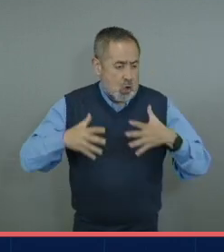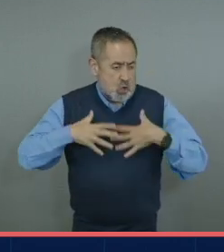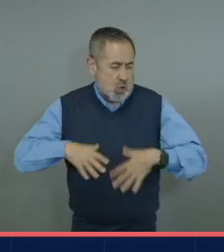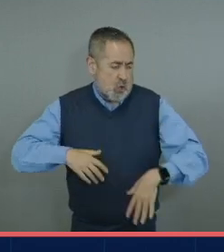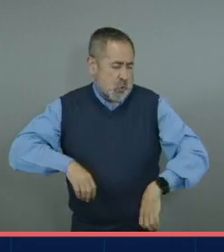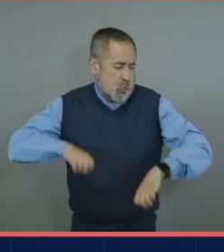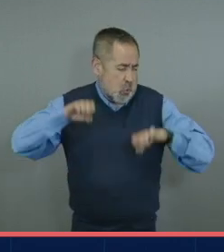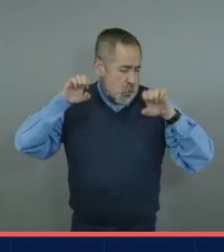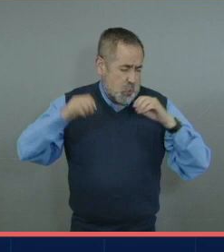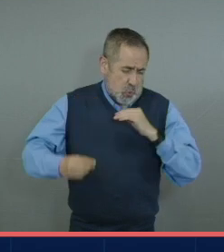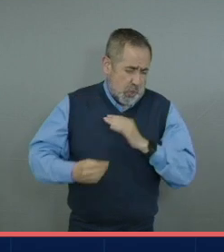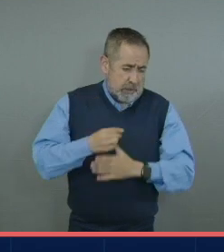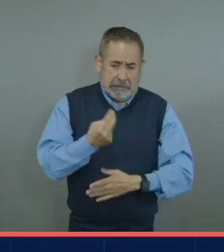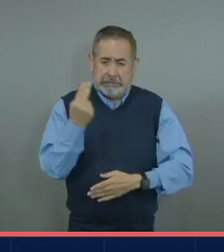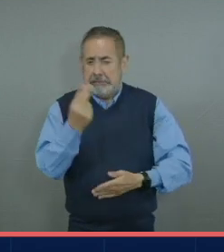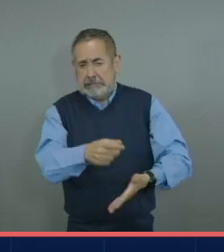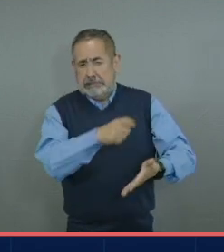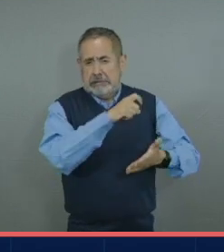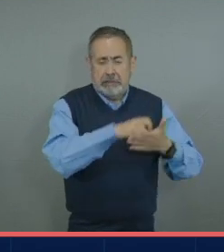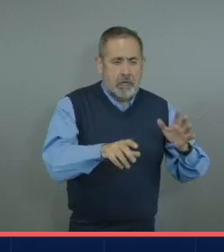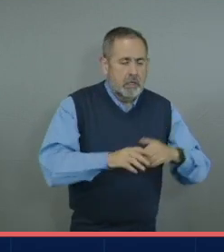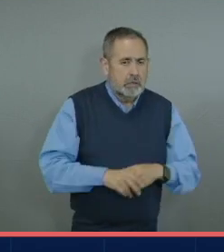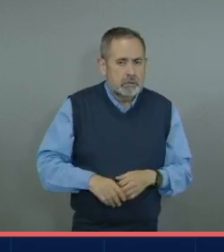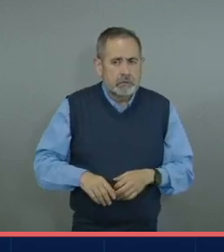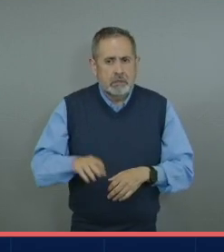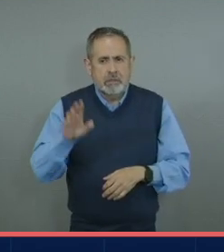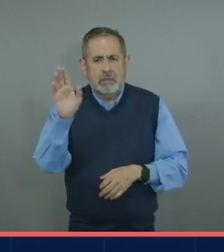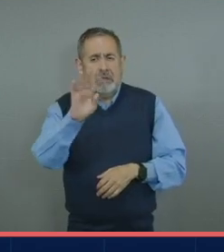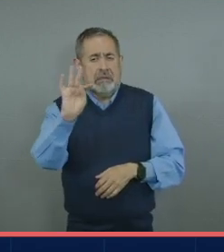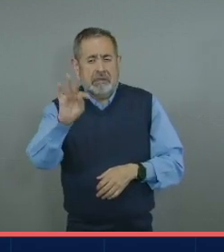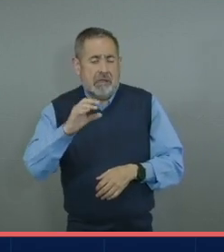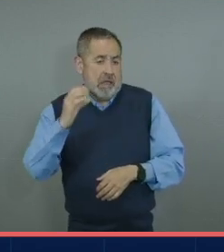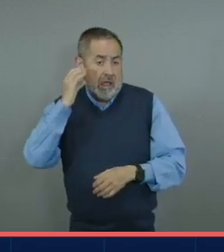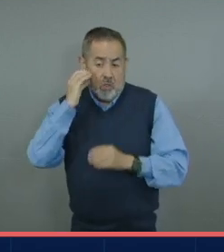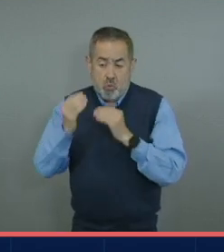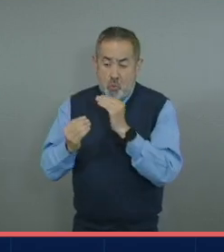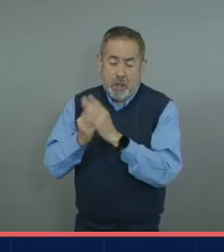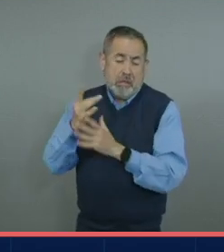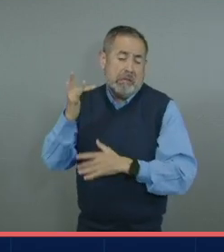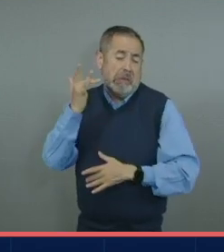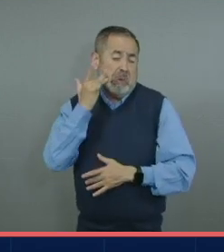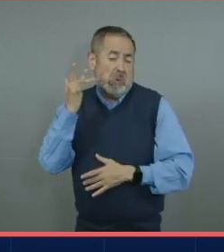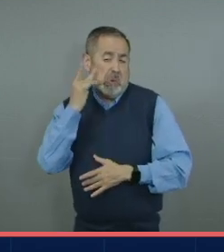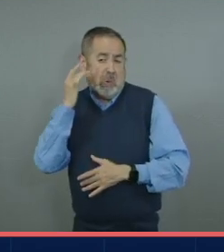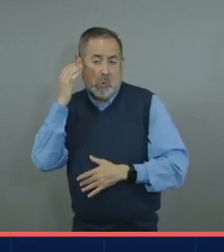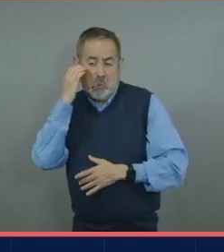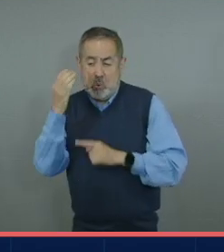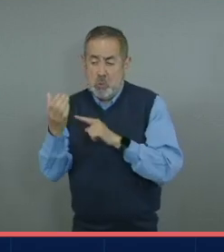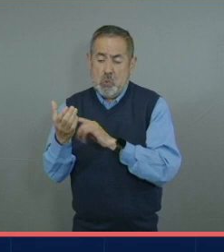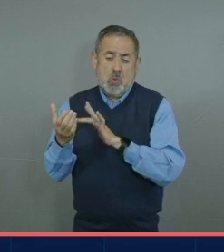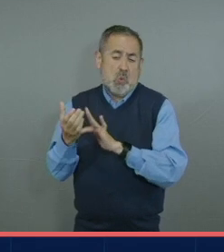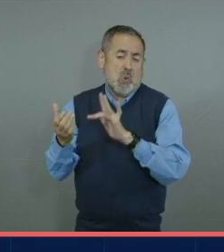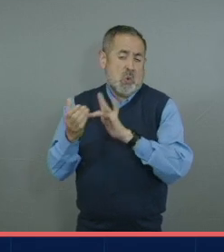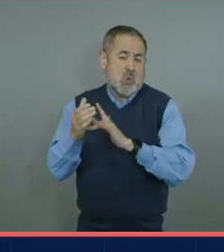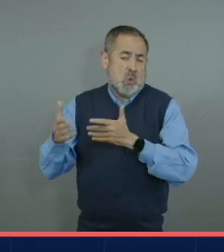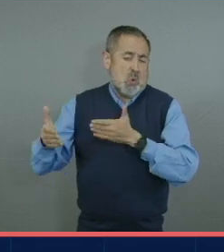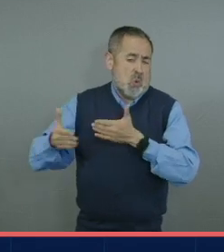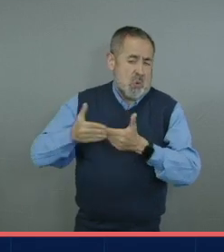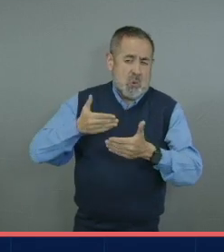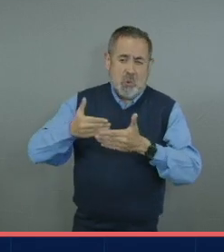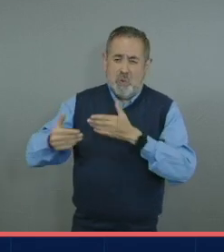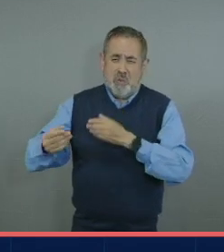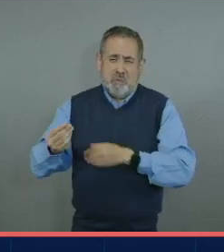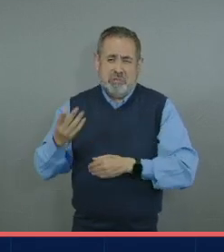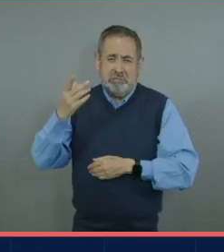teléfono que nos hace así, súper wow. Hola, ¿cómo estás? Estoy hablando de mi súper teléfono de última generación que solamente lo